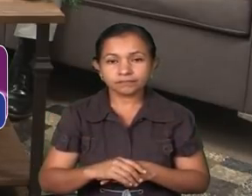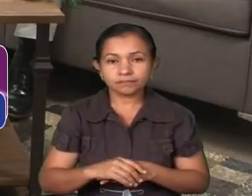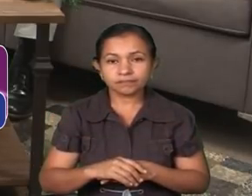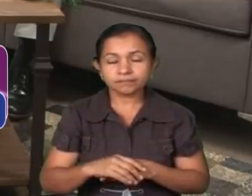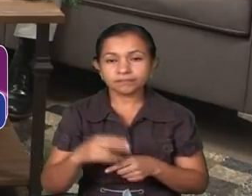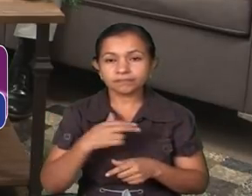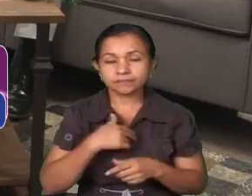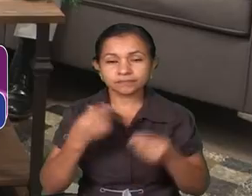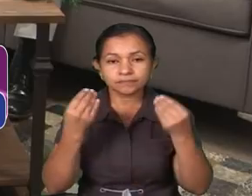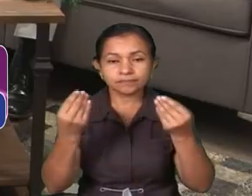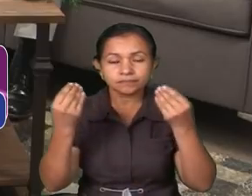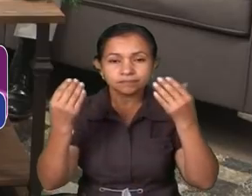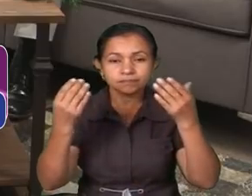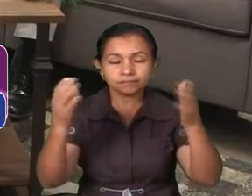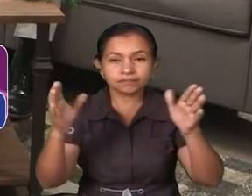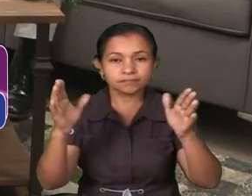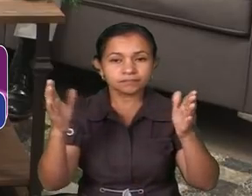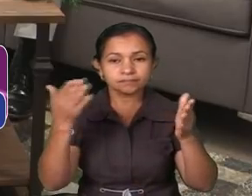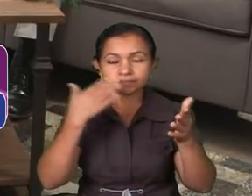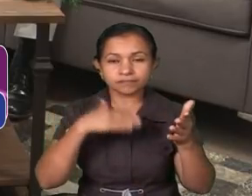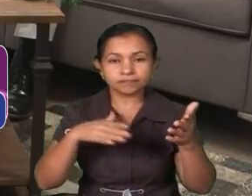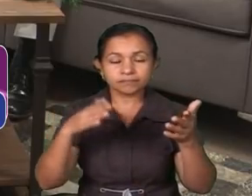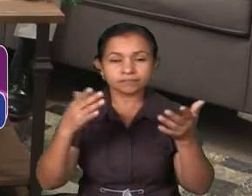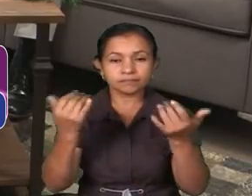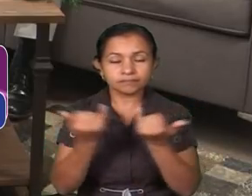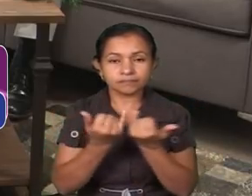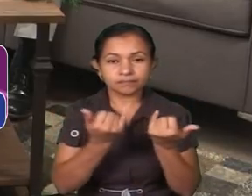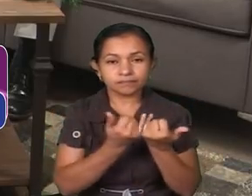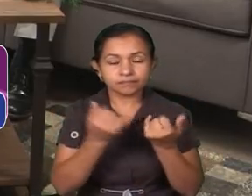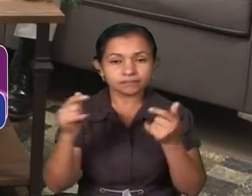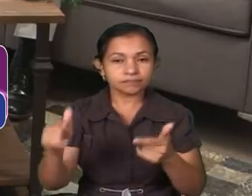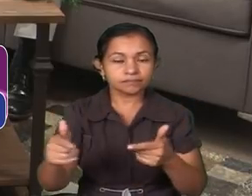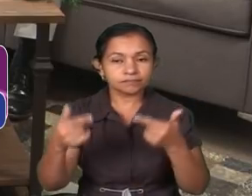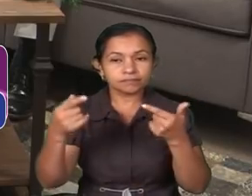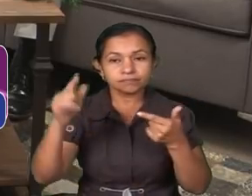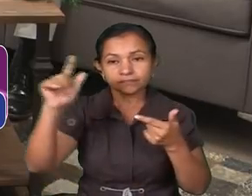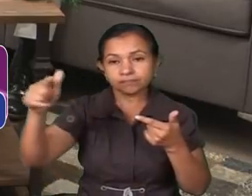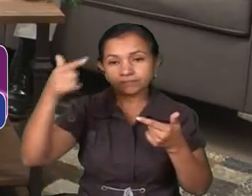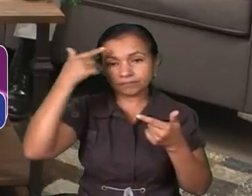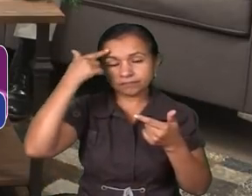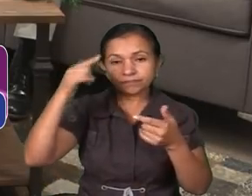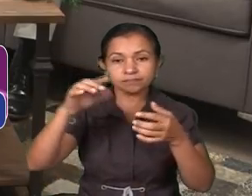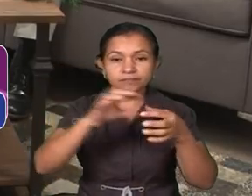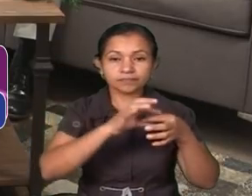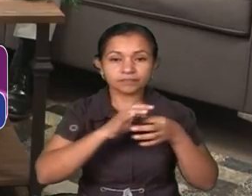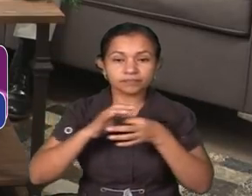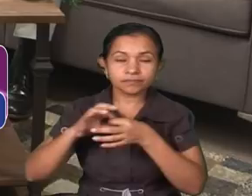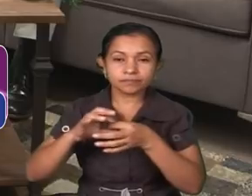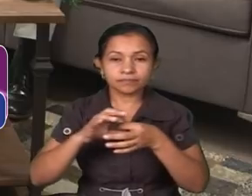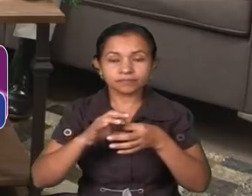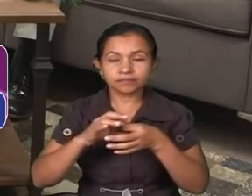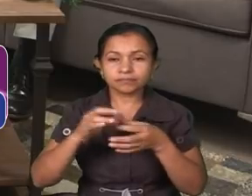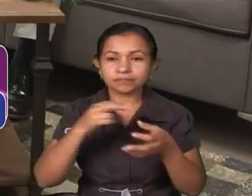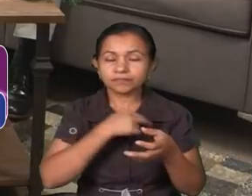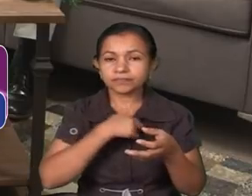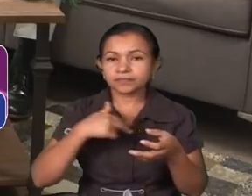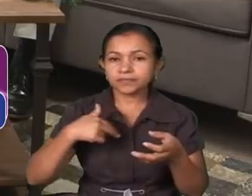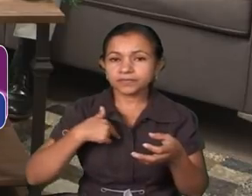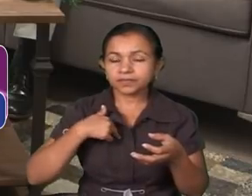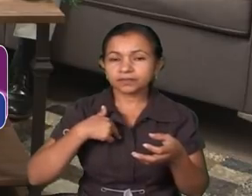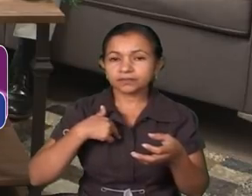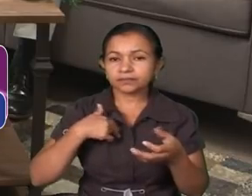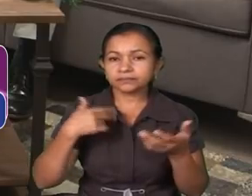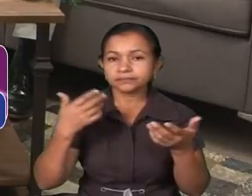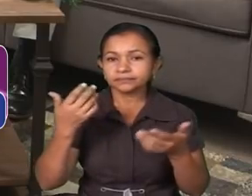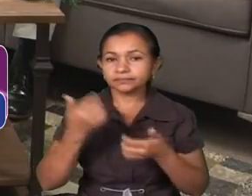generado a partir de muchas traiciones, a partir de muchas conspiraciones en contra del gobierno de Reconciliación y Unidad Nacional, se gesta también un